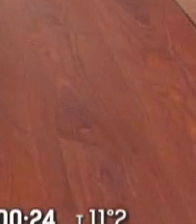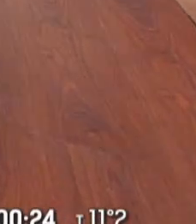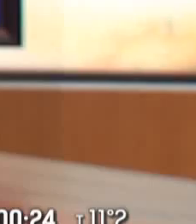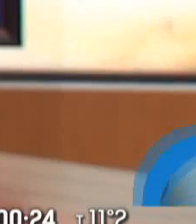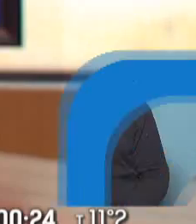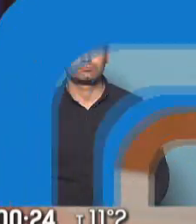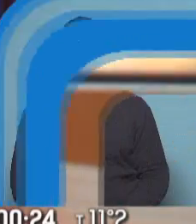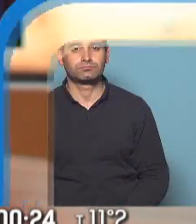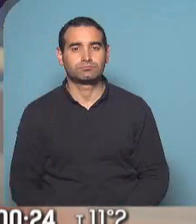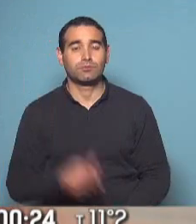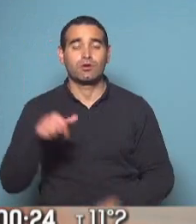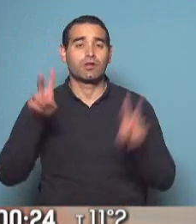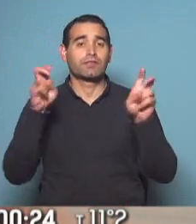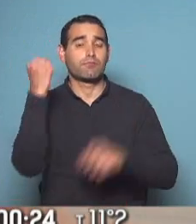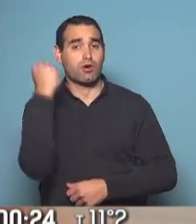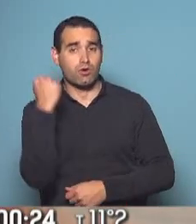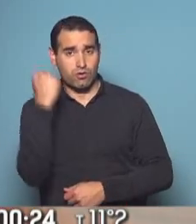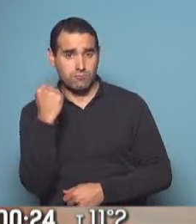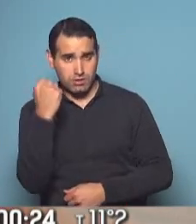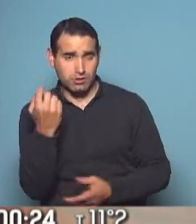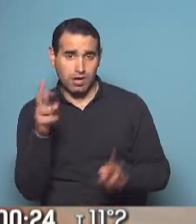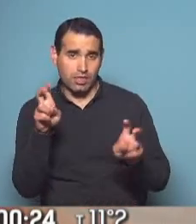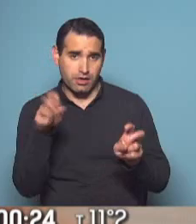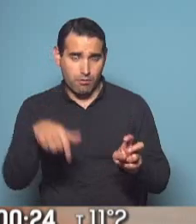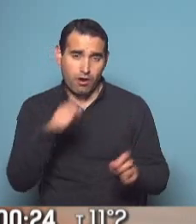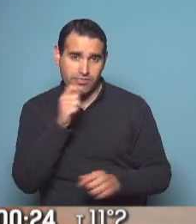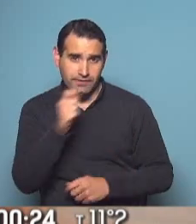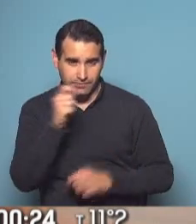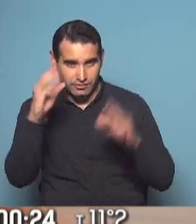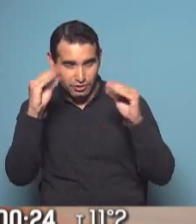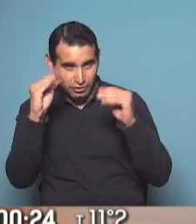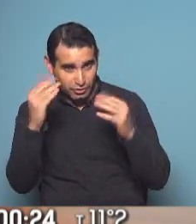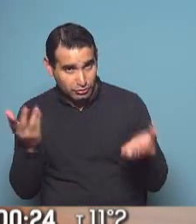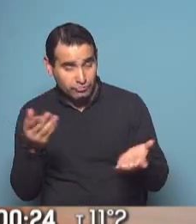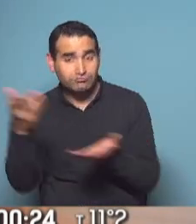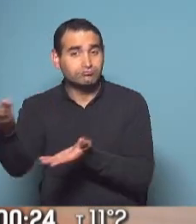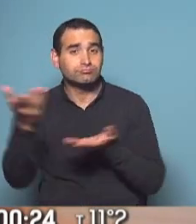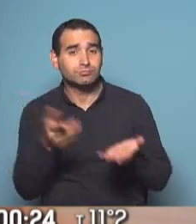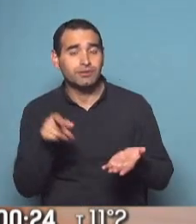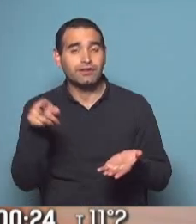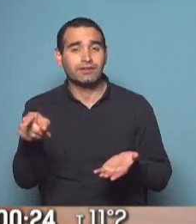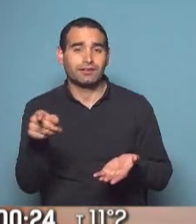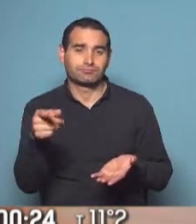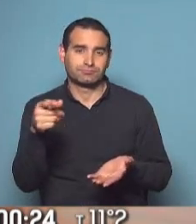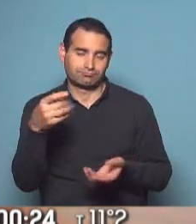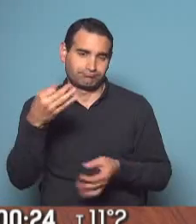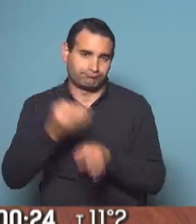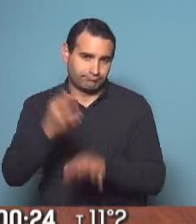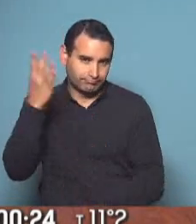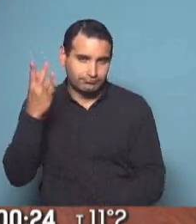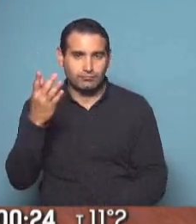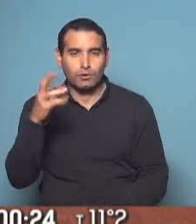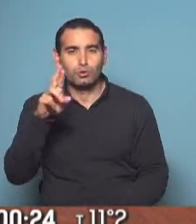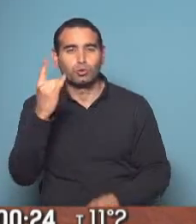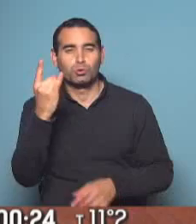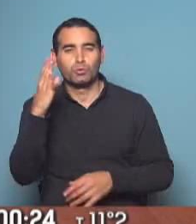Economía, de eso vamos a hablar en nuestra entrevista de medianoche y para eso tenemos aquí a un experto, Héctor